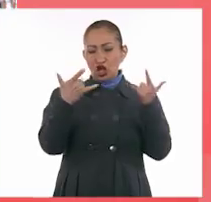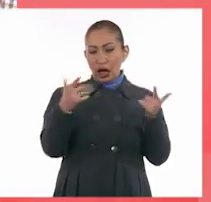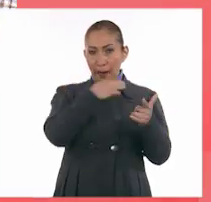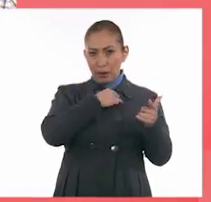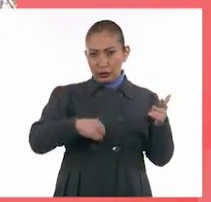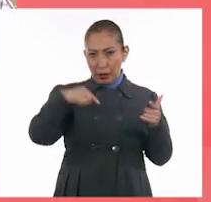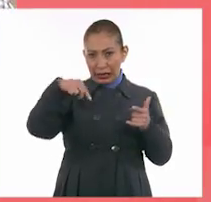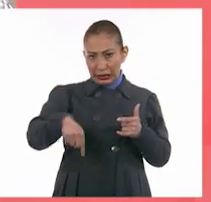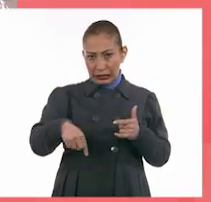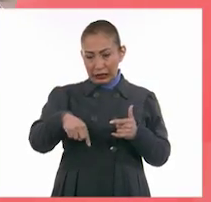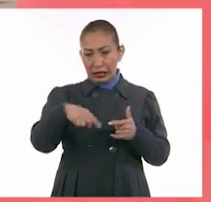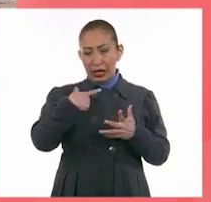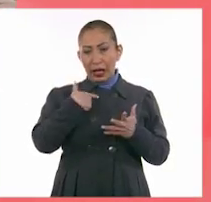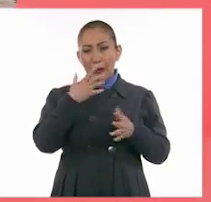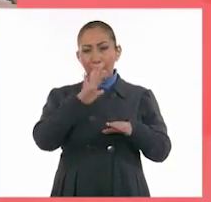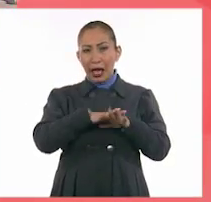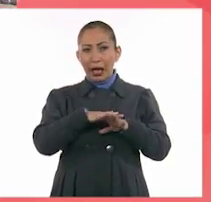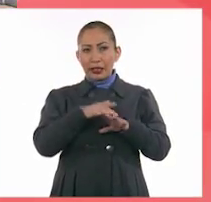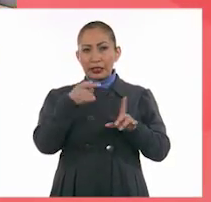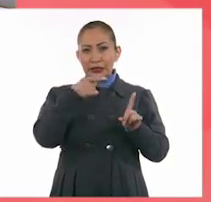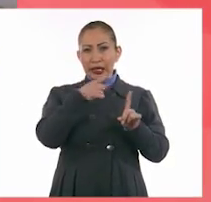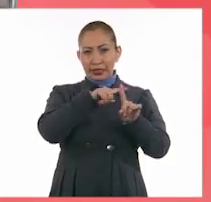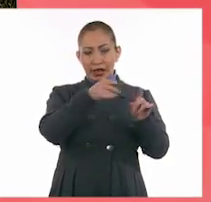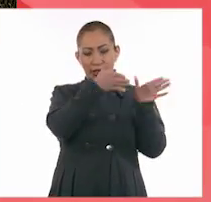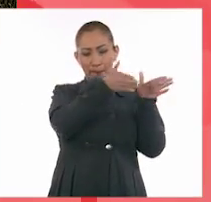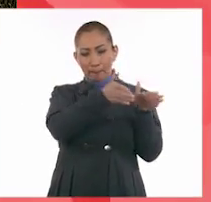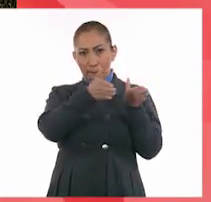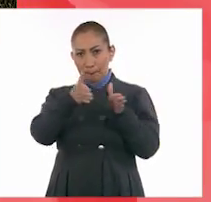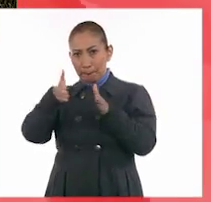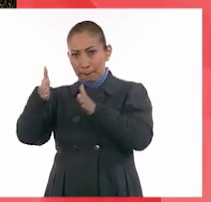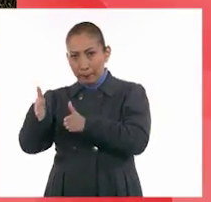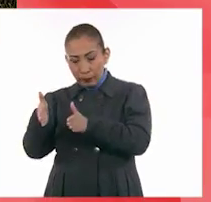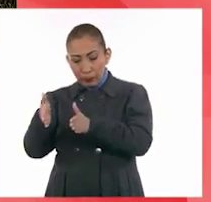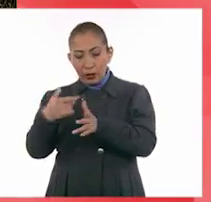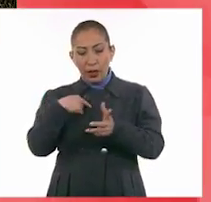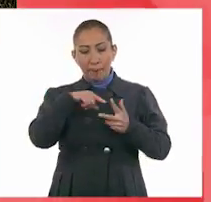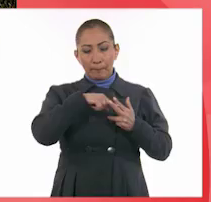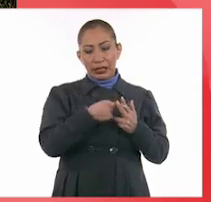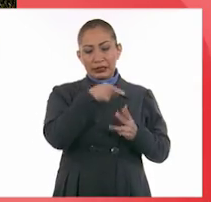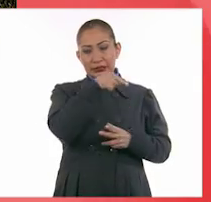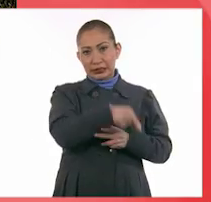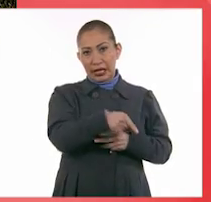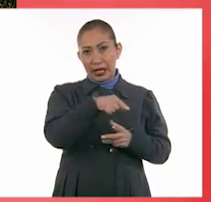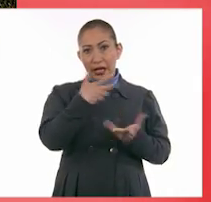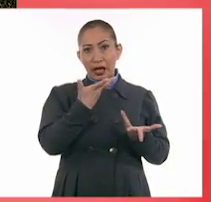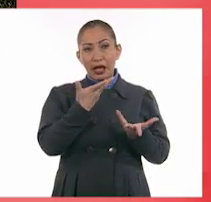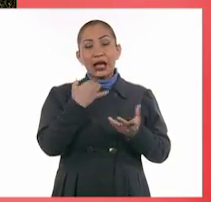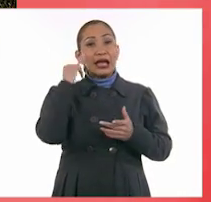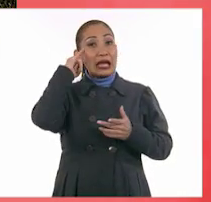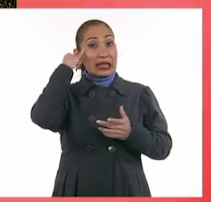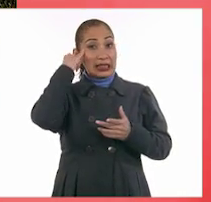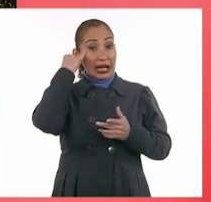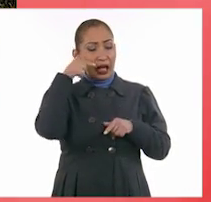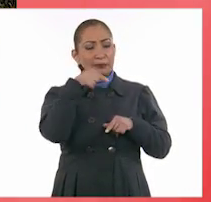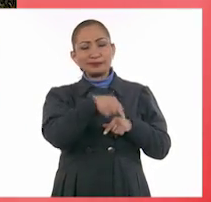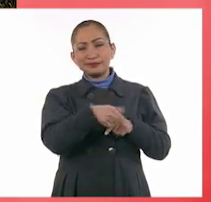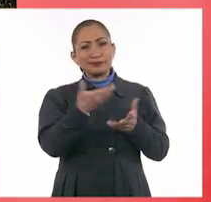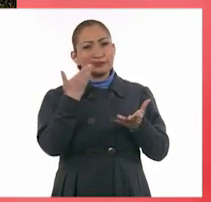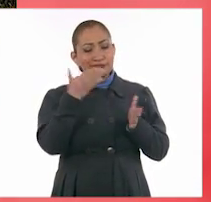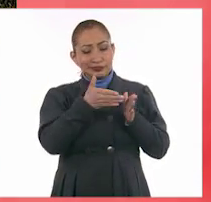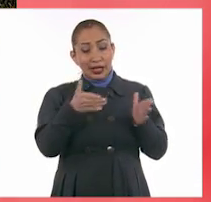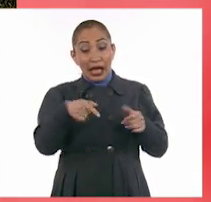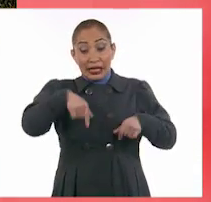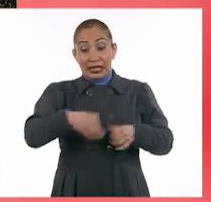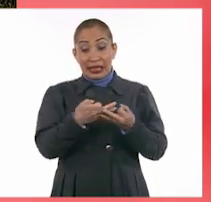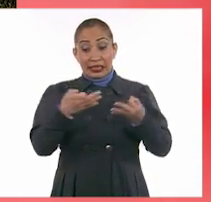este municipio principalmente en varias etapas. Empezaremos por la etapa indígena. Esta